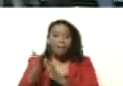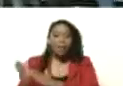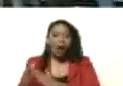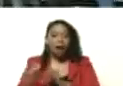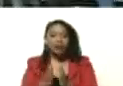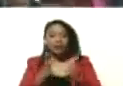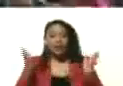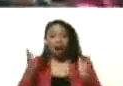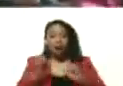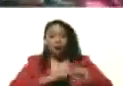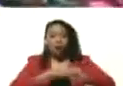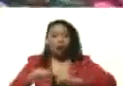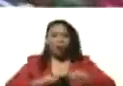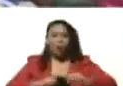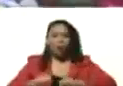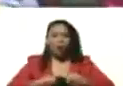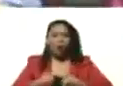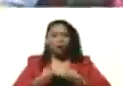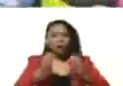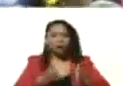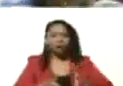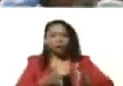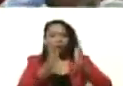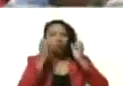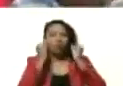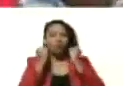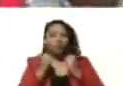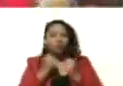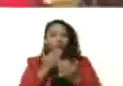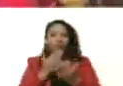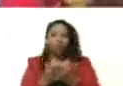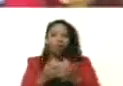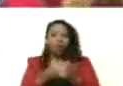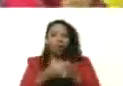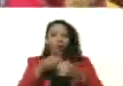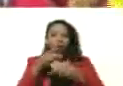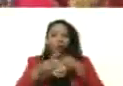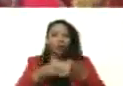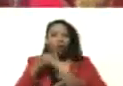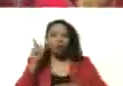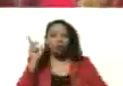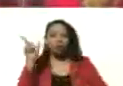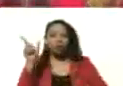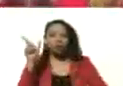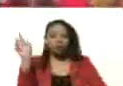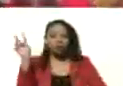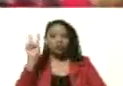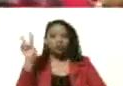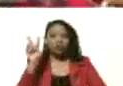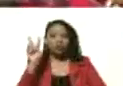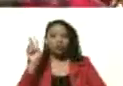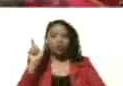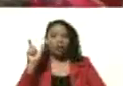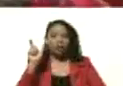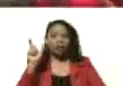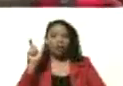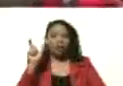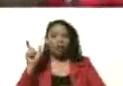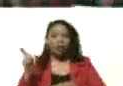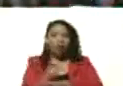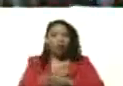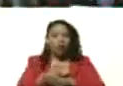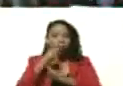gran aparato de estructura que permita al Partido Socialista Unido de Venezuela ser el partido de